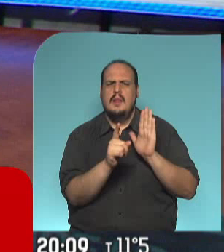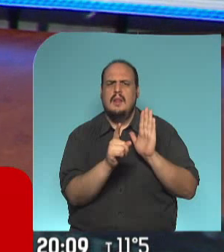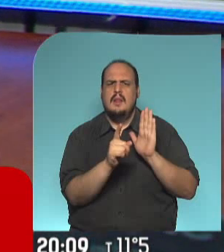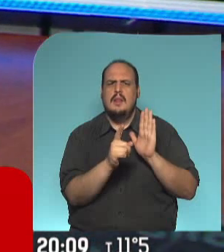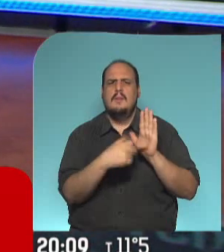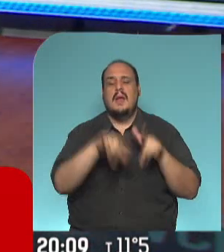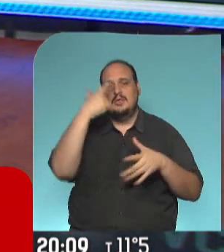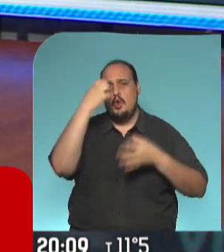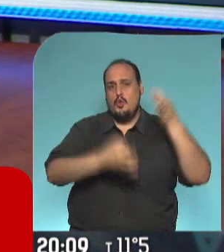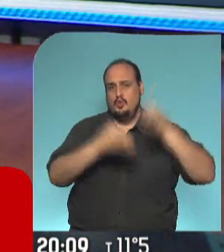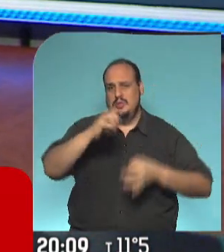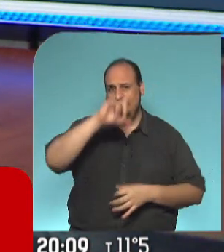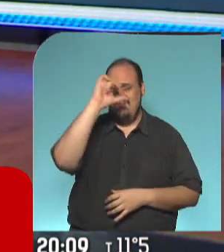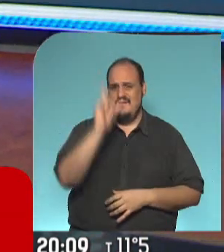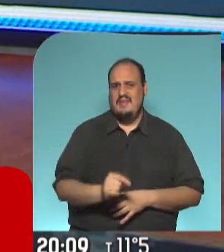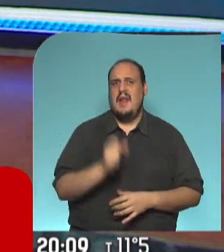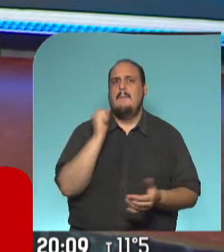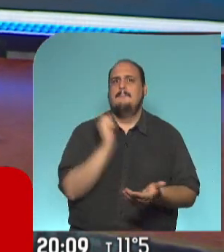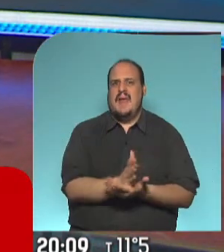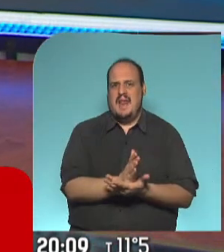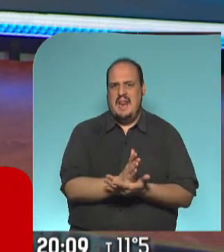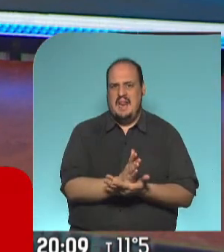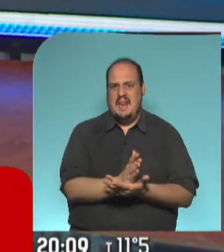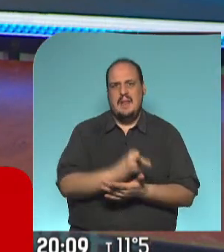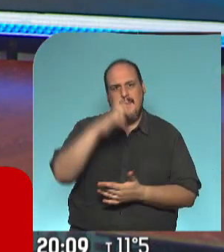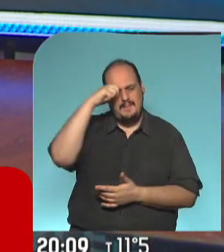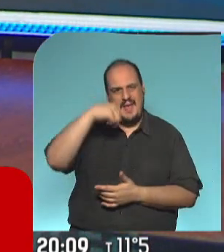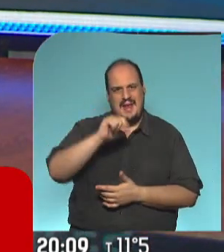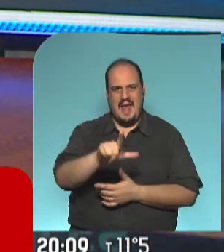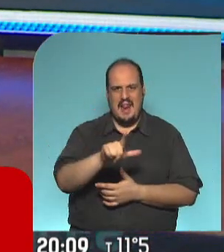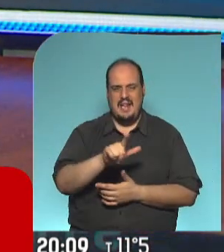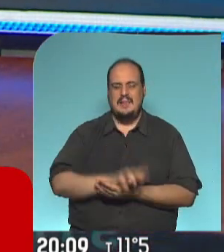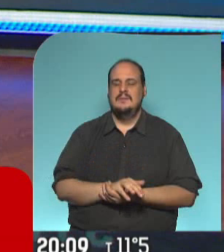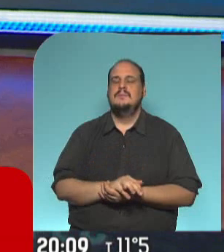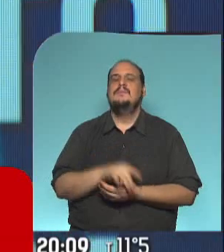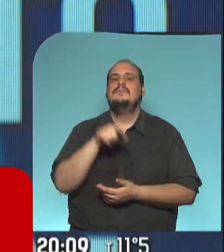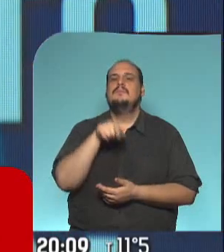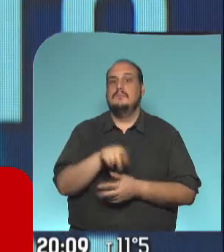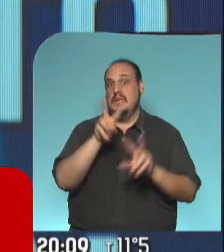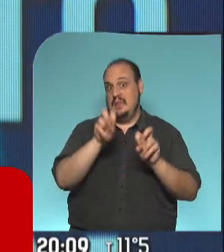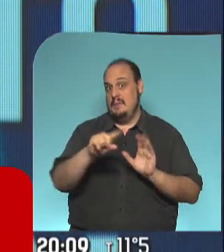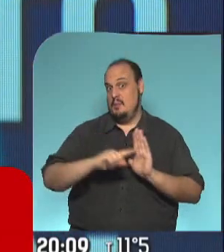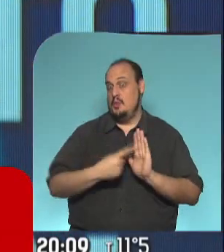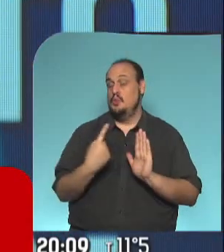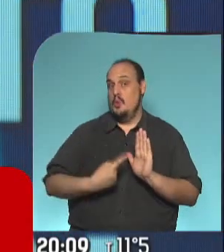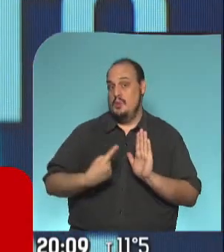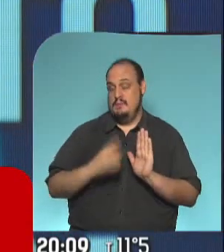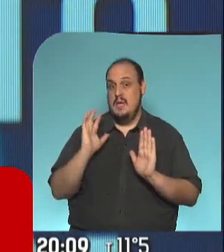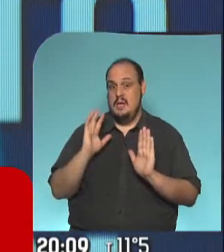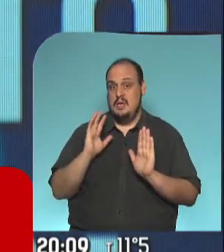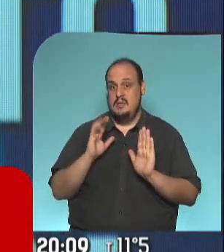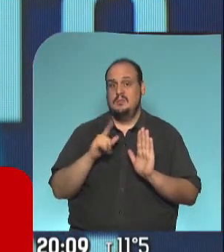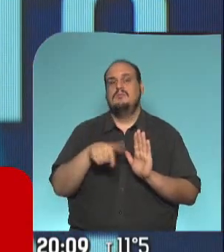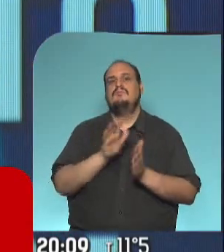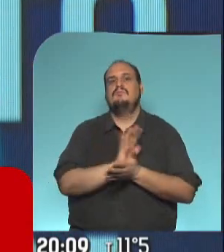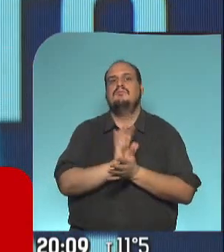la nueva justicia federal penal, que es la citada fusión, Lucía. Sí, ese es uno de los temas, por supuesto, más importantes. Es la